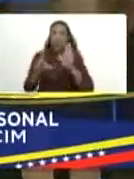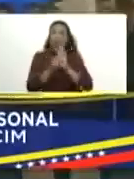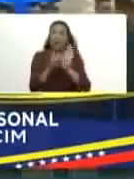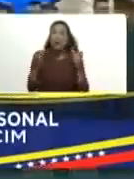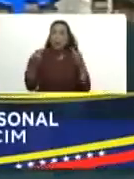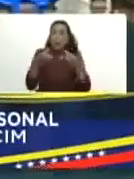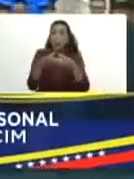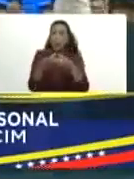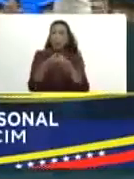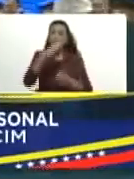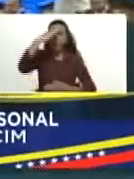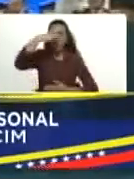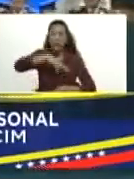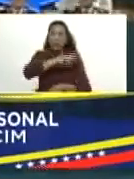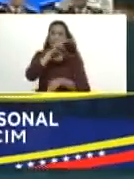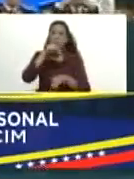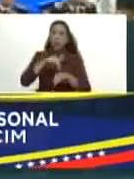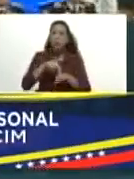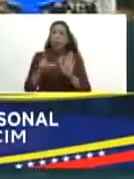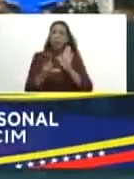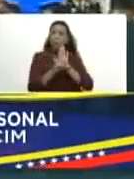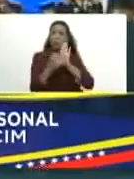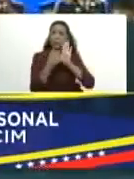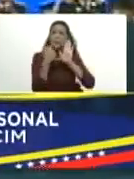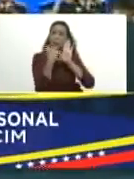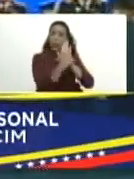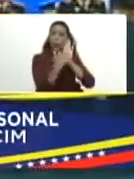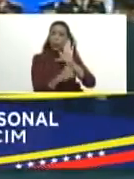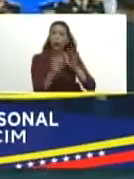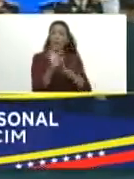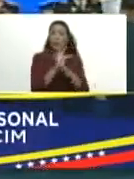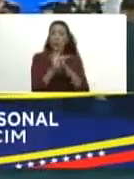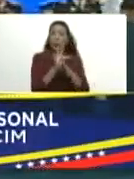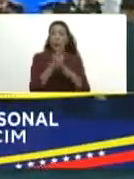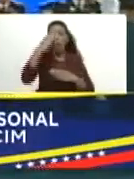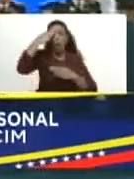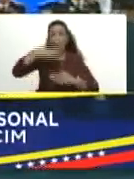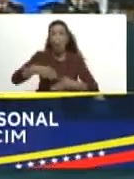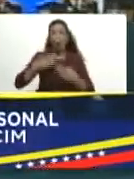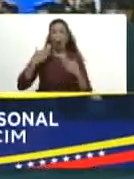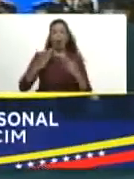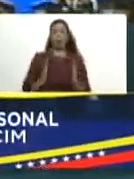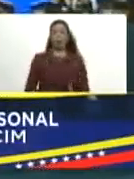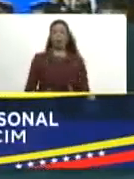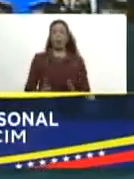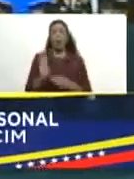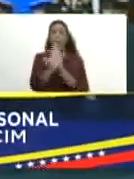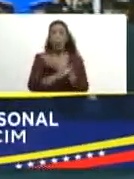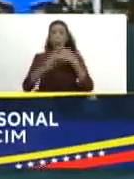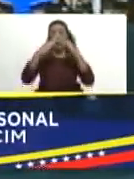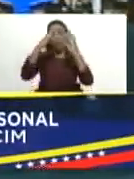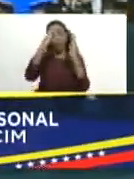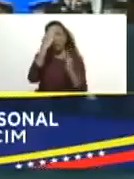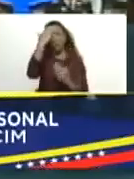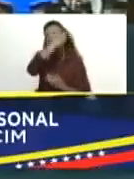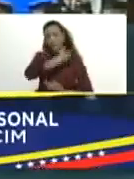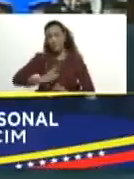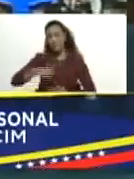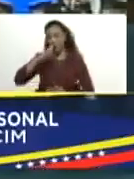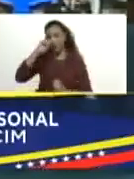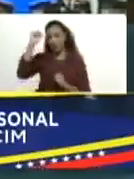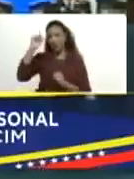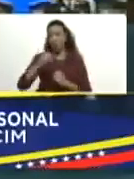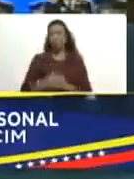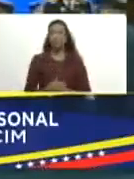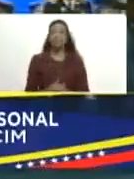de la Fuerza Armada Nacional Bolivariana señala también el funcionamiento de la Guardia de Honor Presidencial. Comandante jefe, permiso para retirarme. ¡A